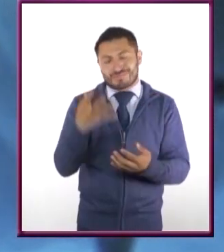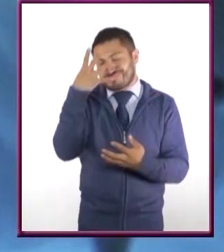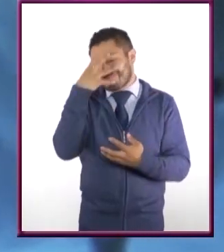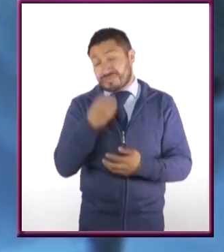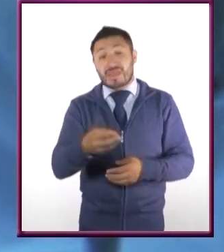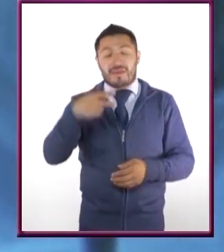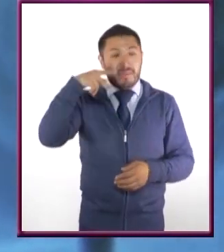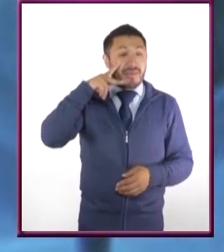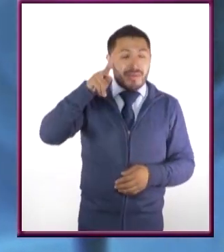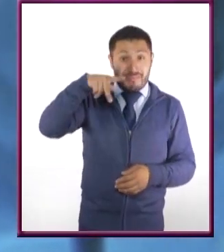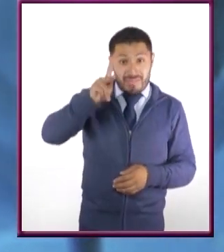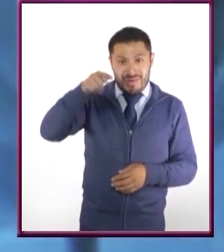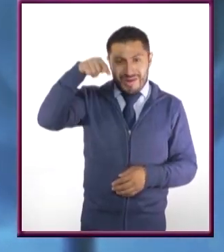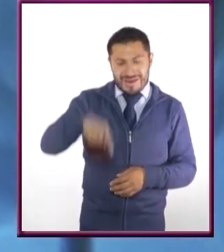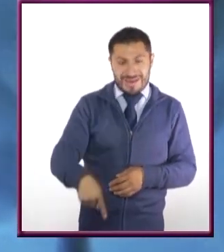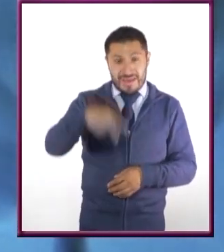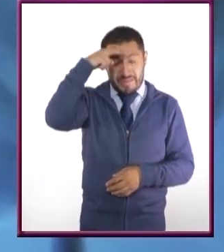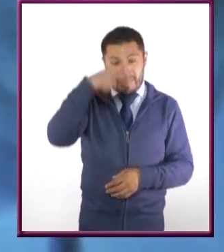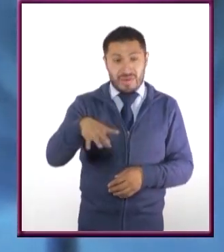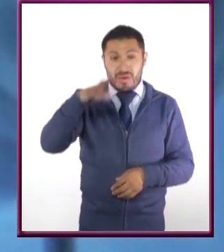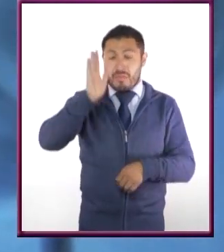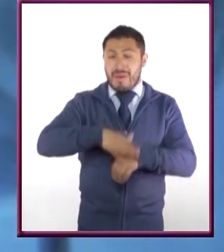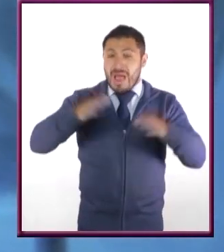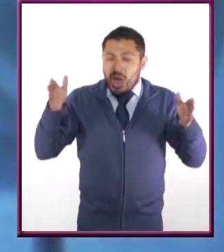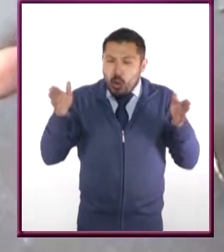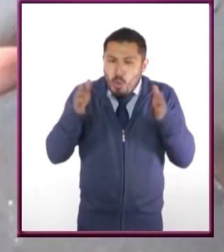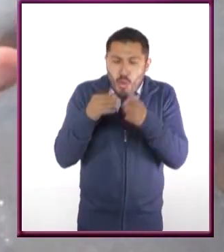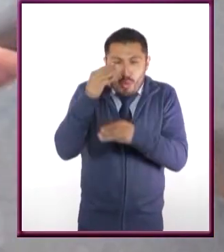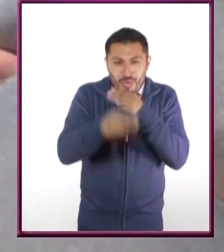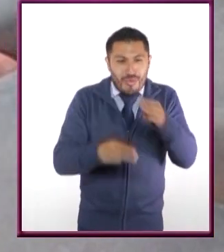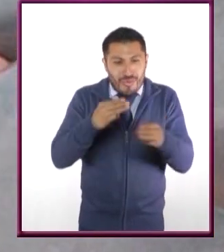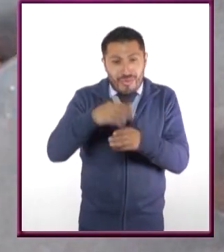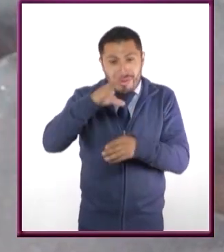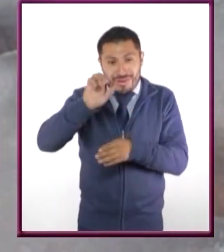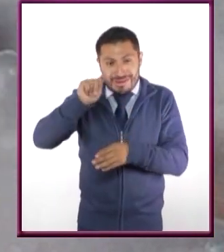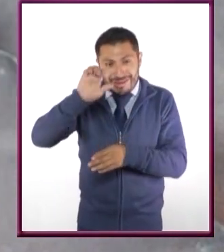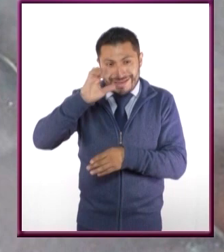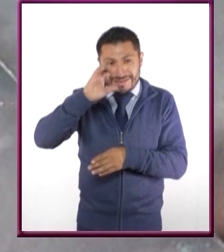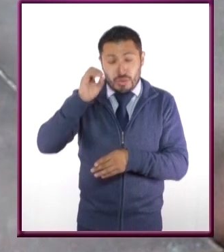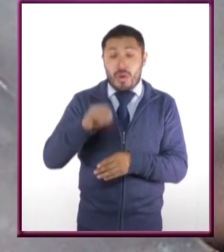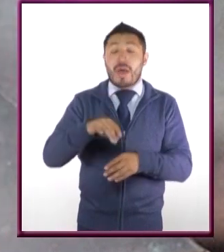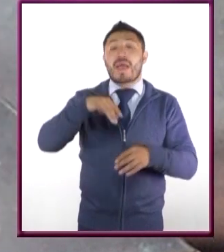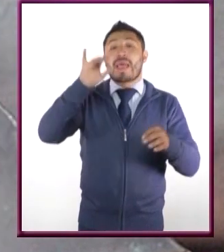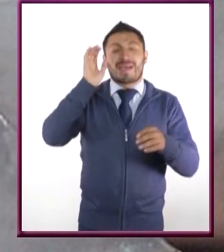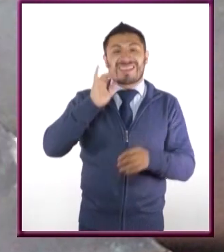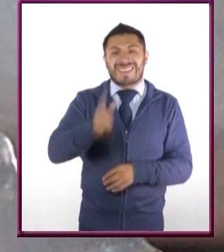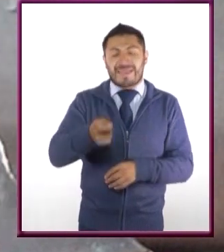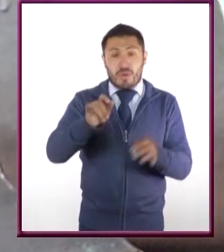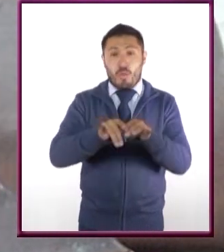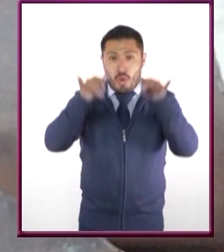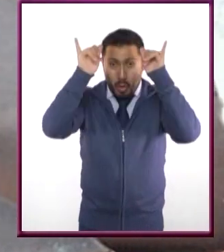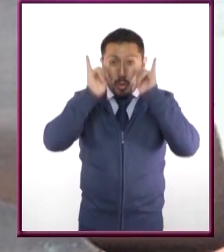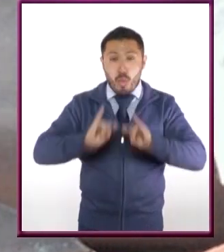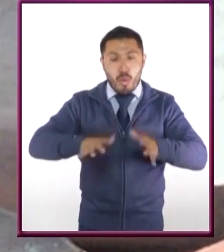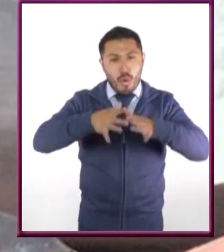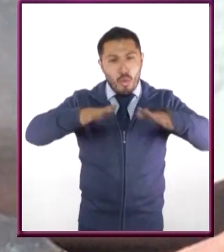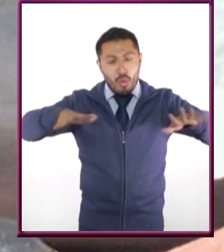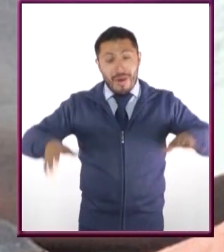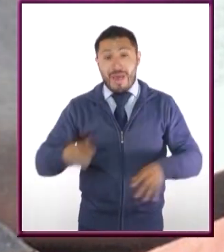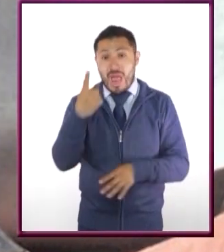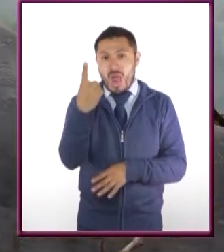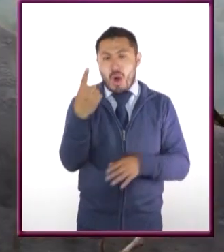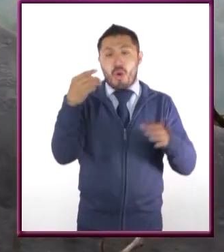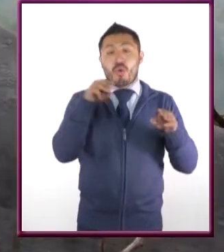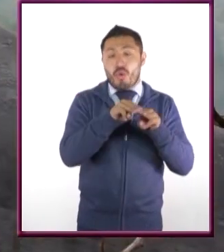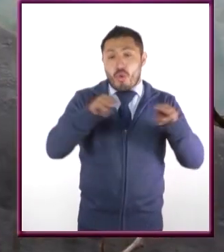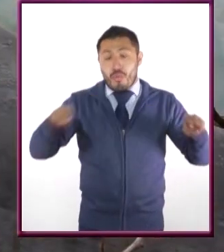tenemos en México al cetáceo más pequeño del mundo, la vaquita marina, que mide 1,40